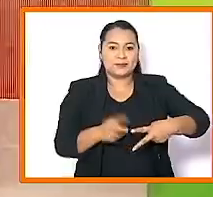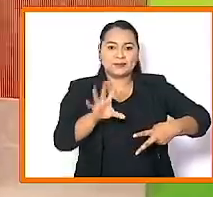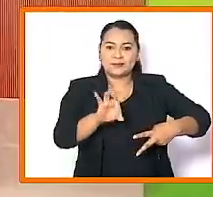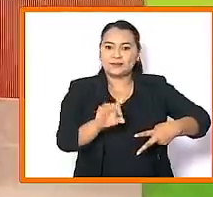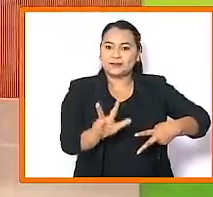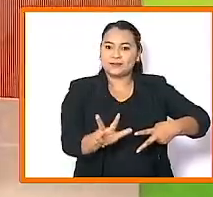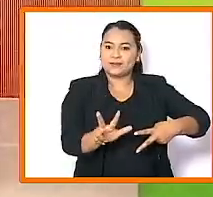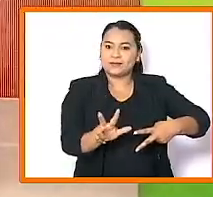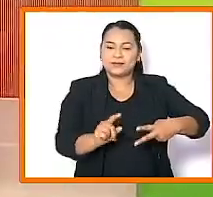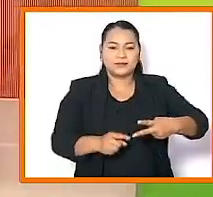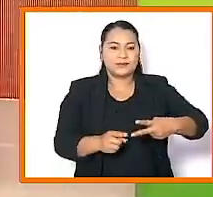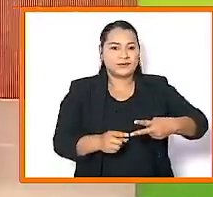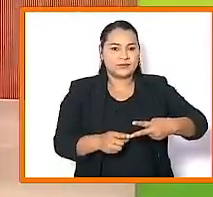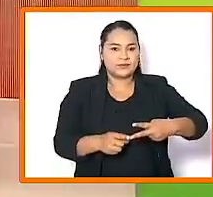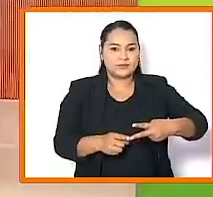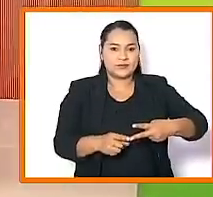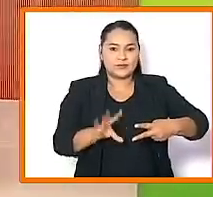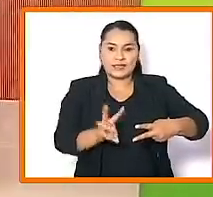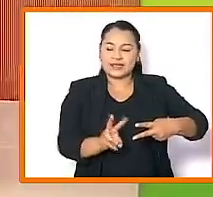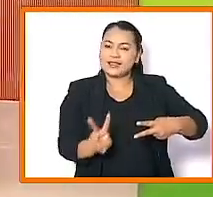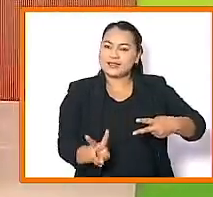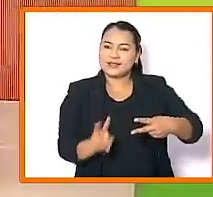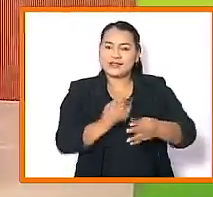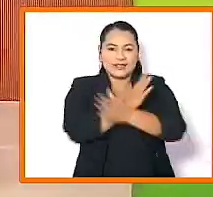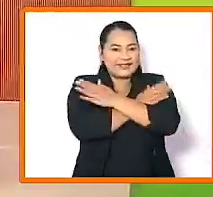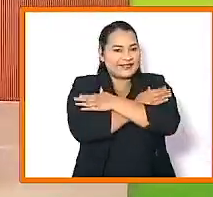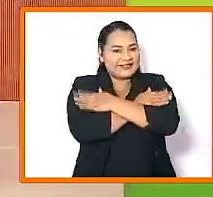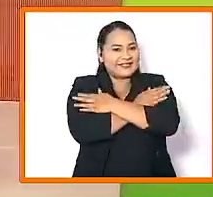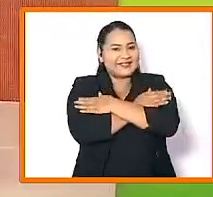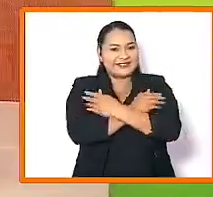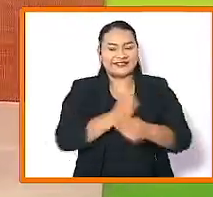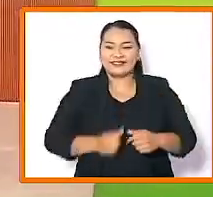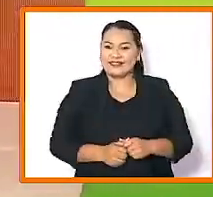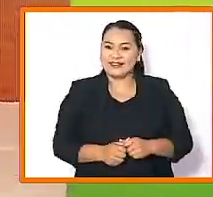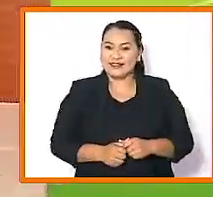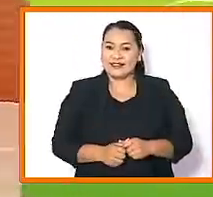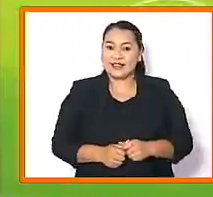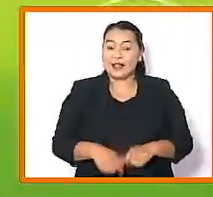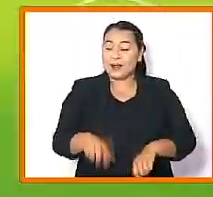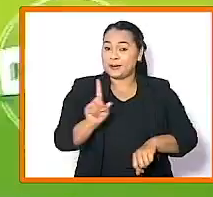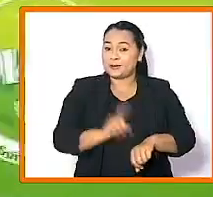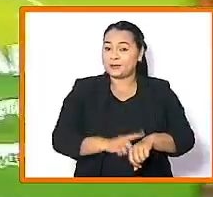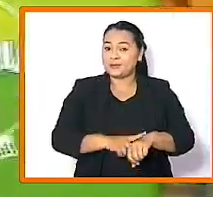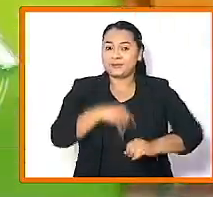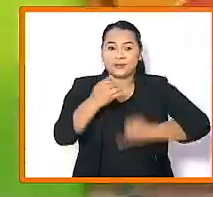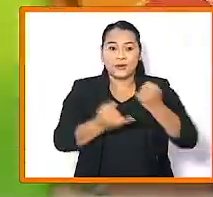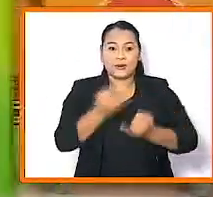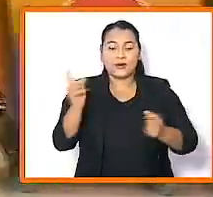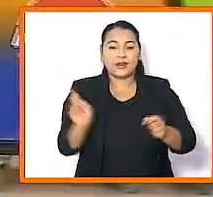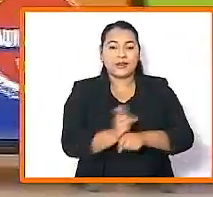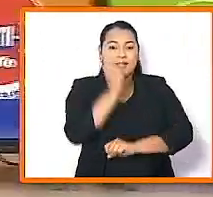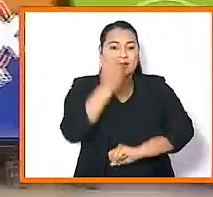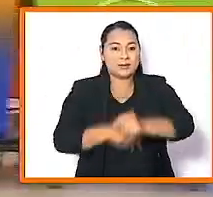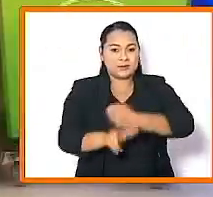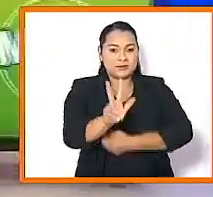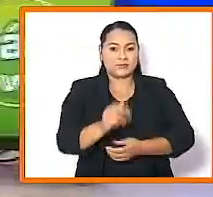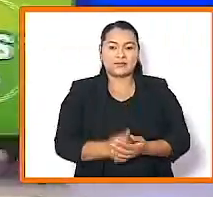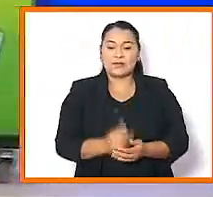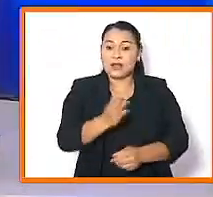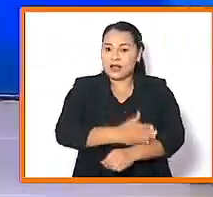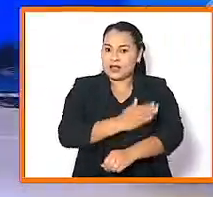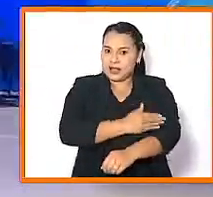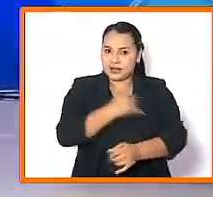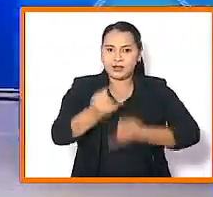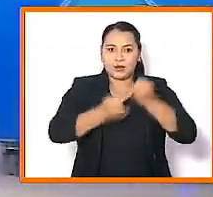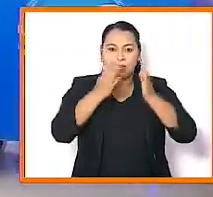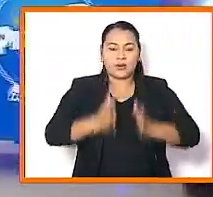83. Posición 2, 62. Muchas felicidades. Es momento de pegar y ganar junto a Pega 3. Pero antes, querido jugador,